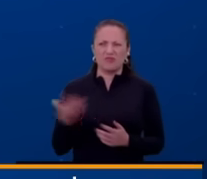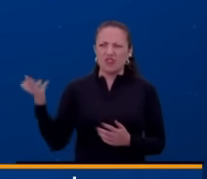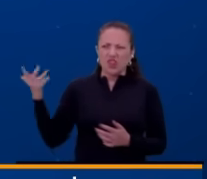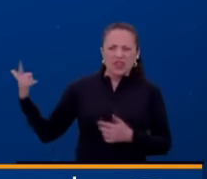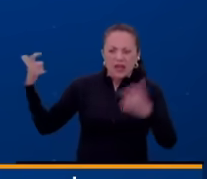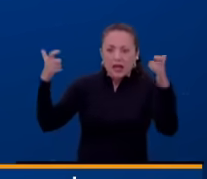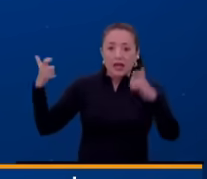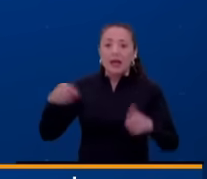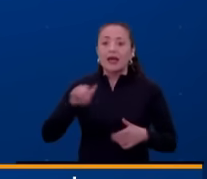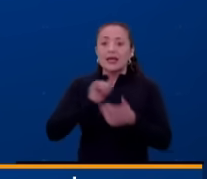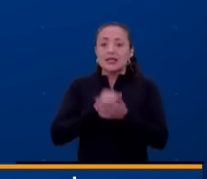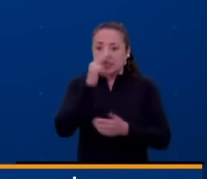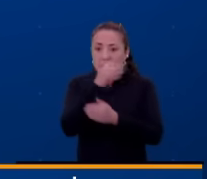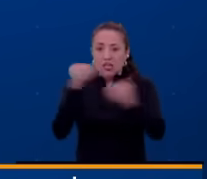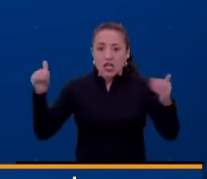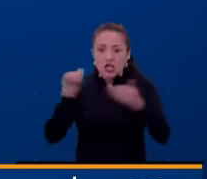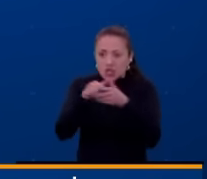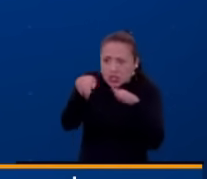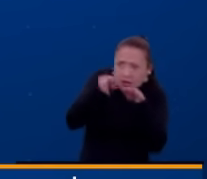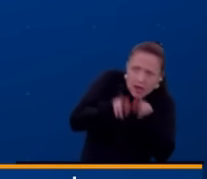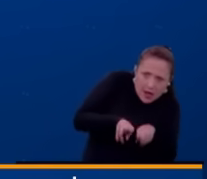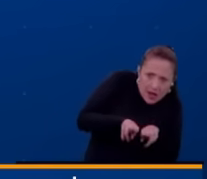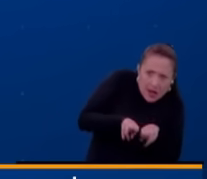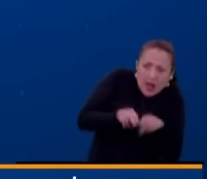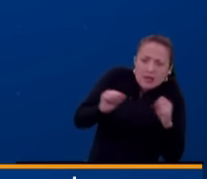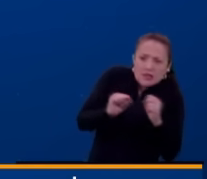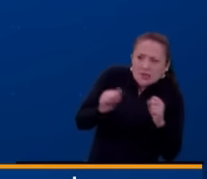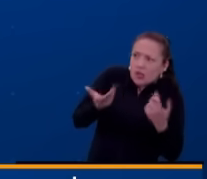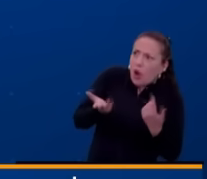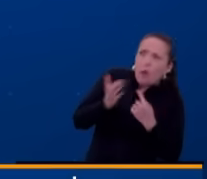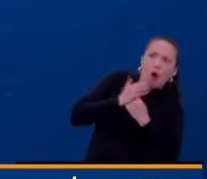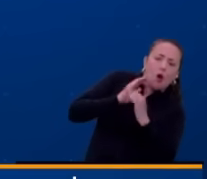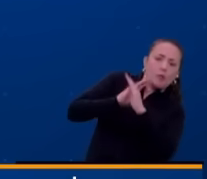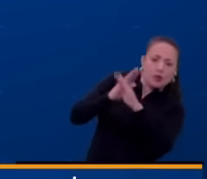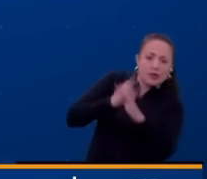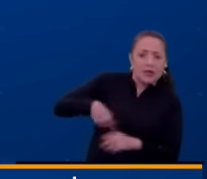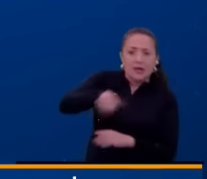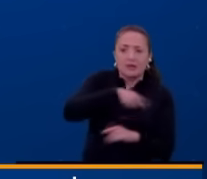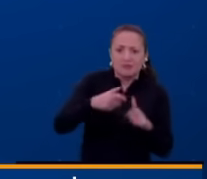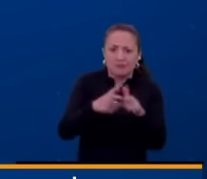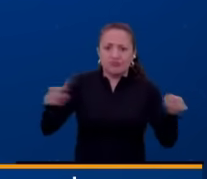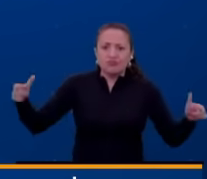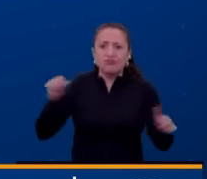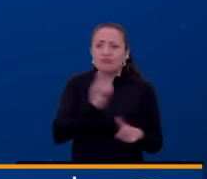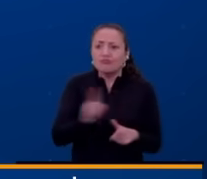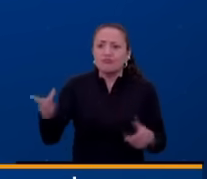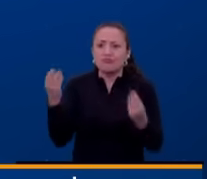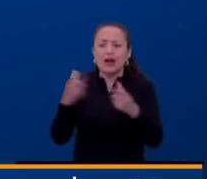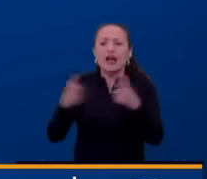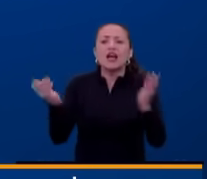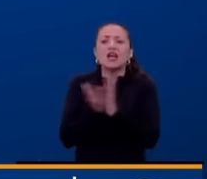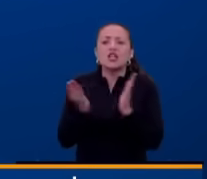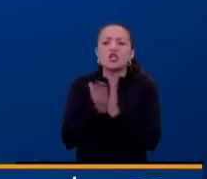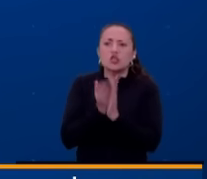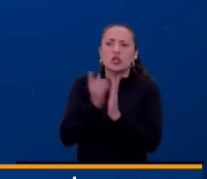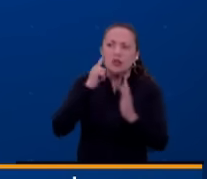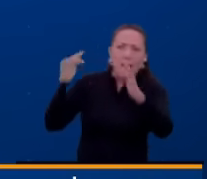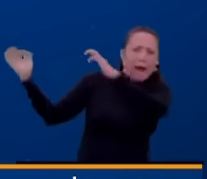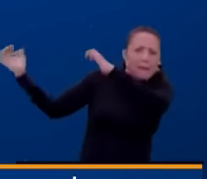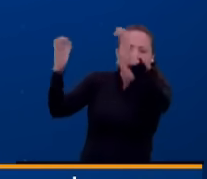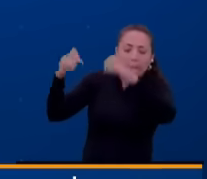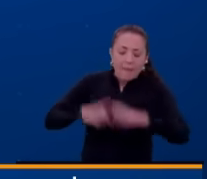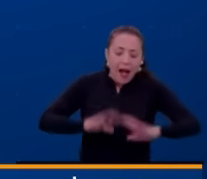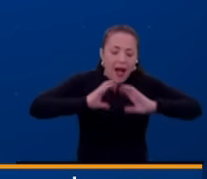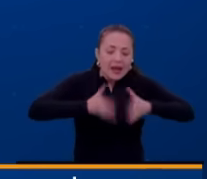Escondiéndose de las balas en el piso como único medio para protegerse, cientos de estudiantes vivieron la angustia de la guerra cuando en medio de sus clases fue atacada la estación